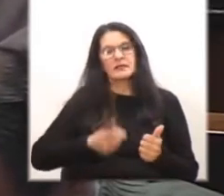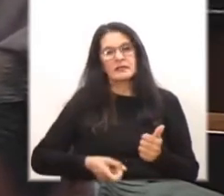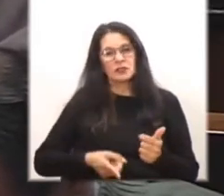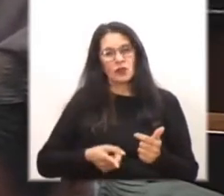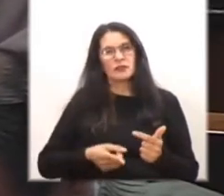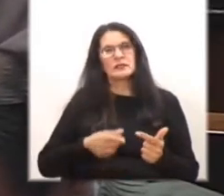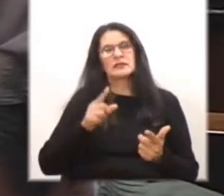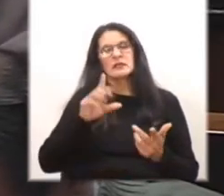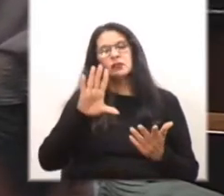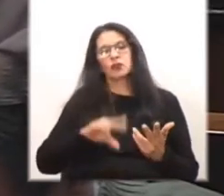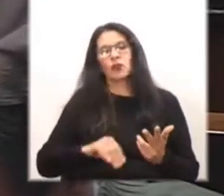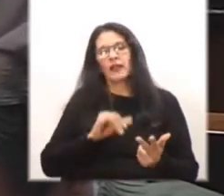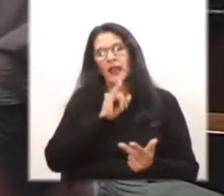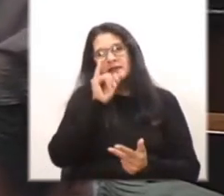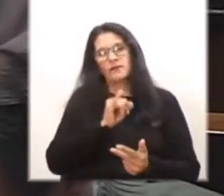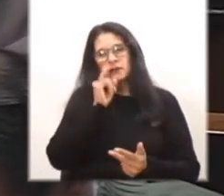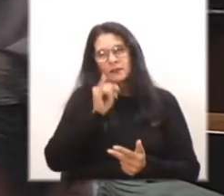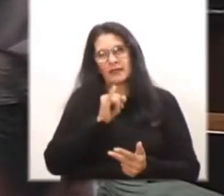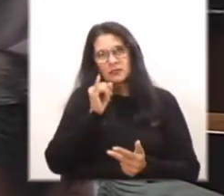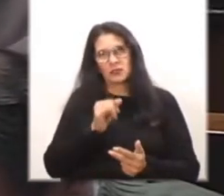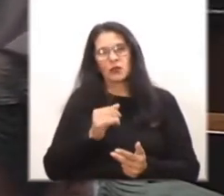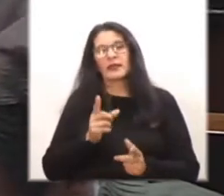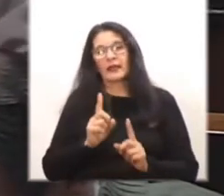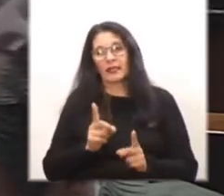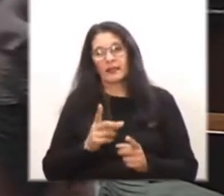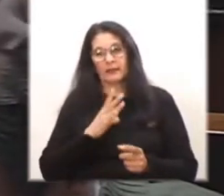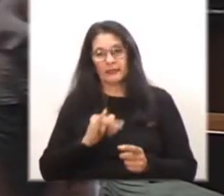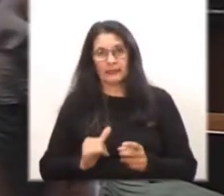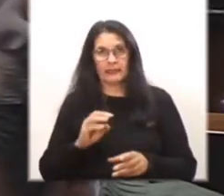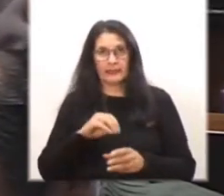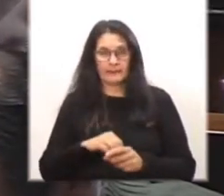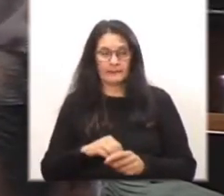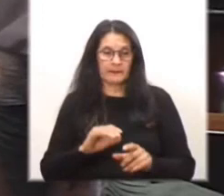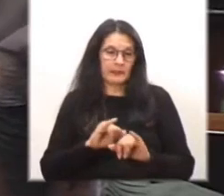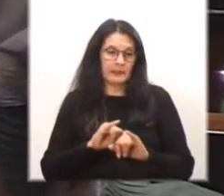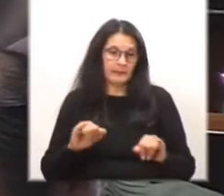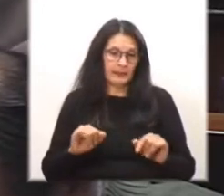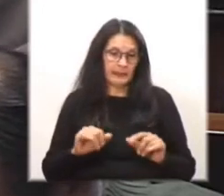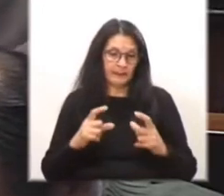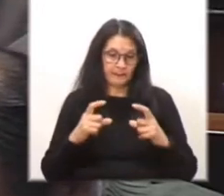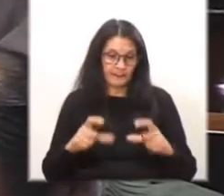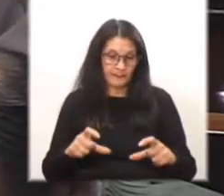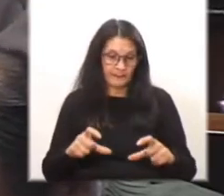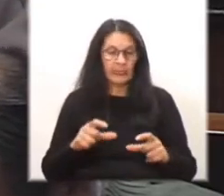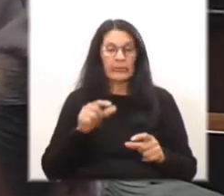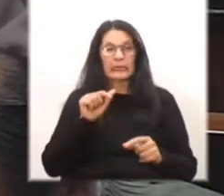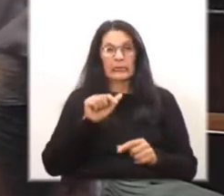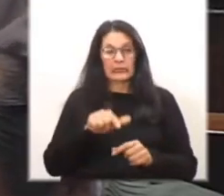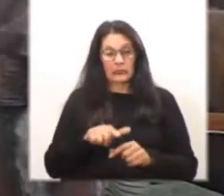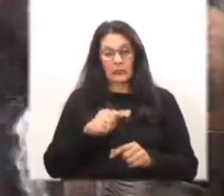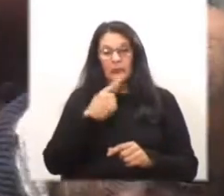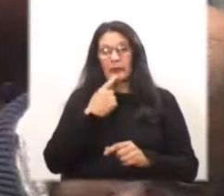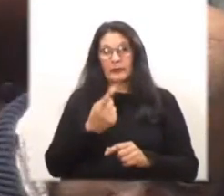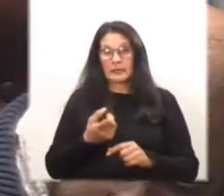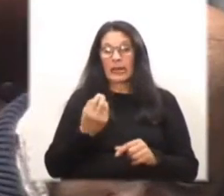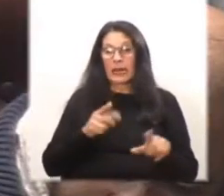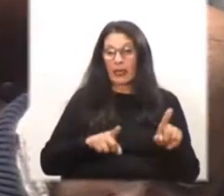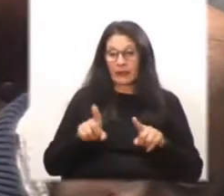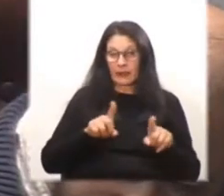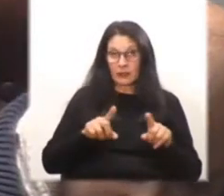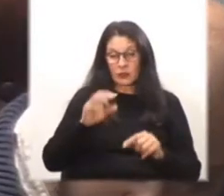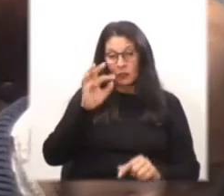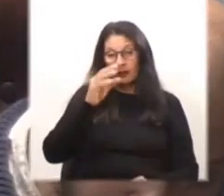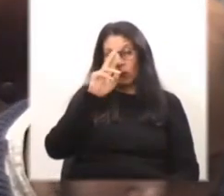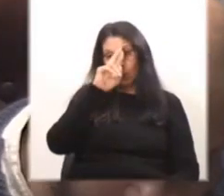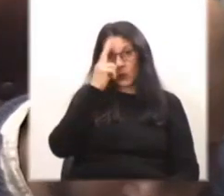cualquier información que considere conveniente. Termino cita. Esto quiere decir que la delegación uruguaya en